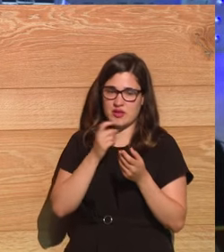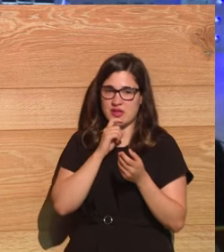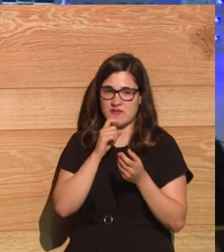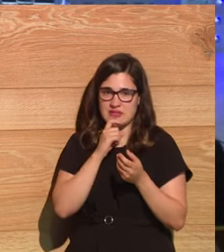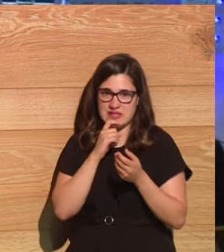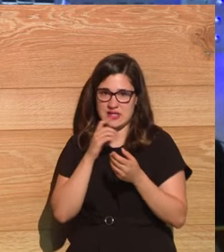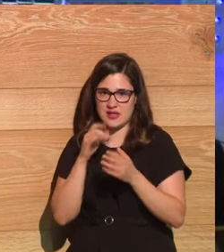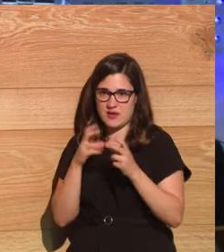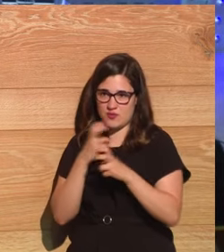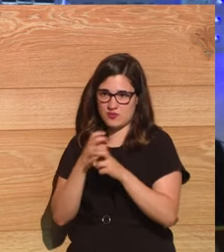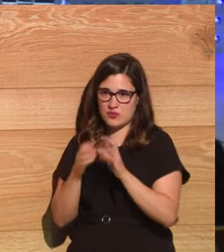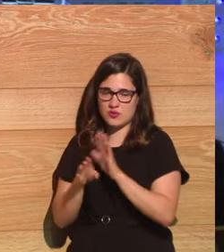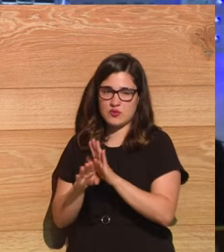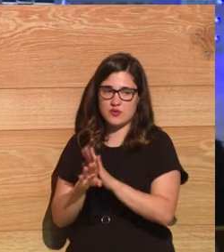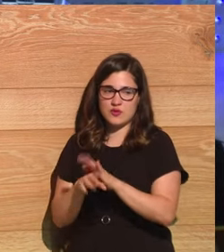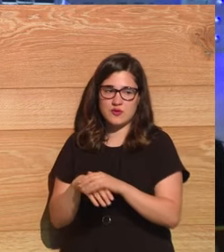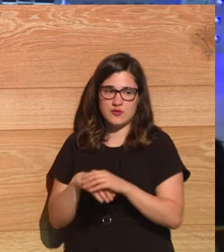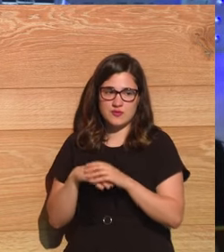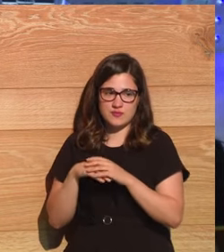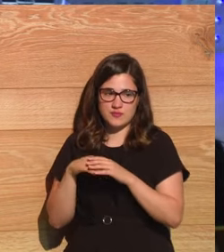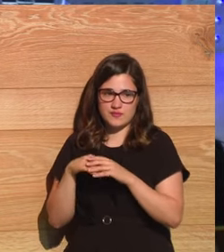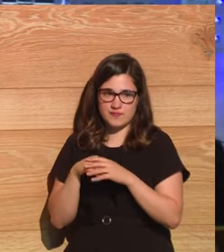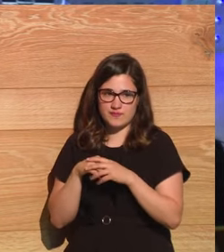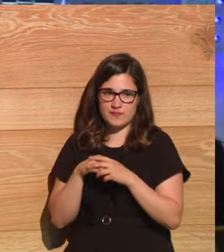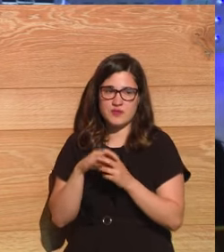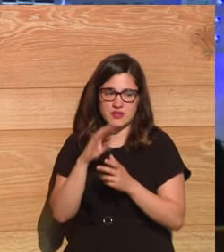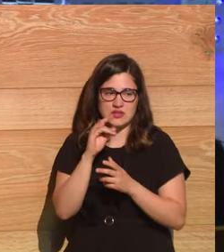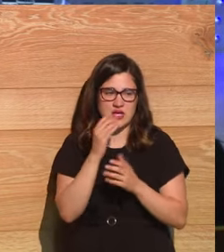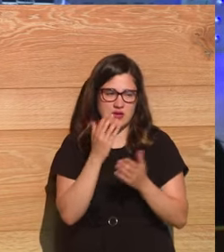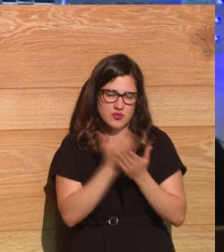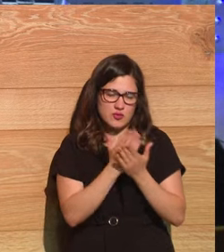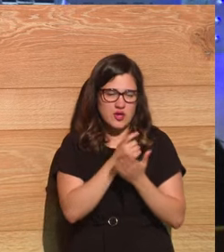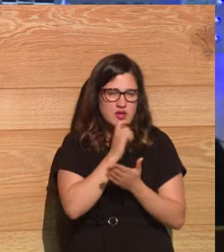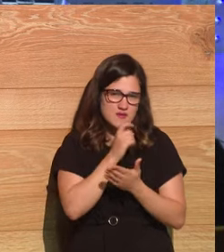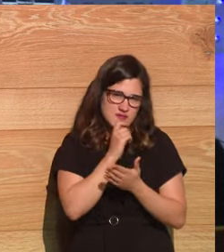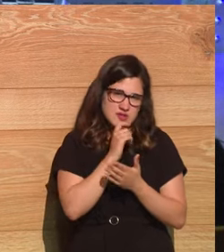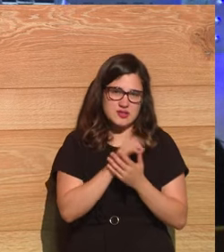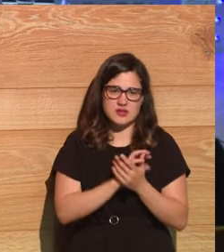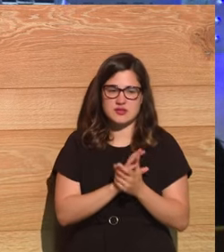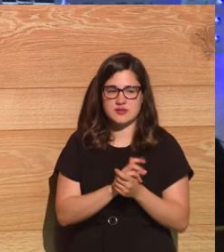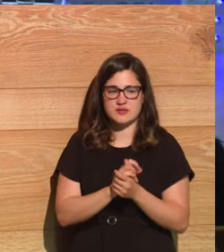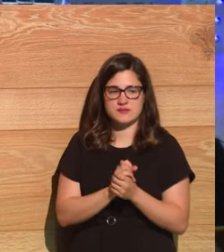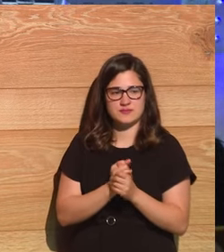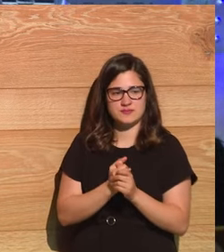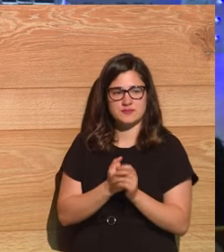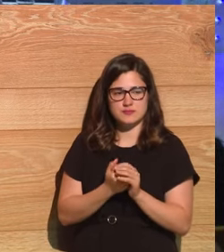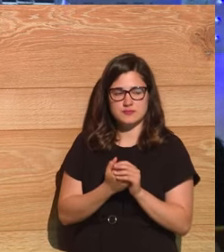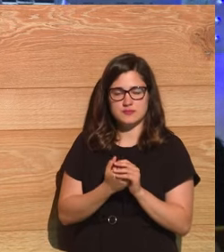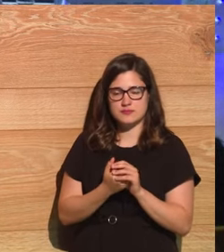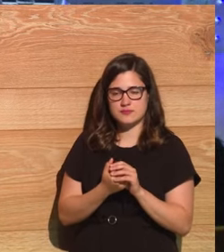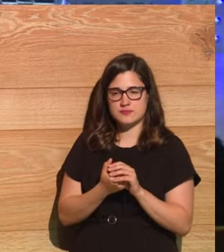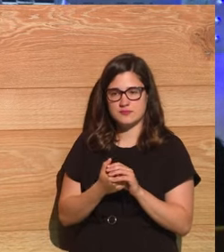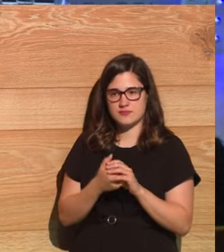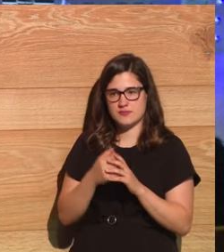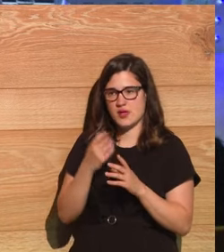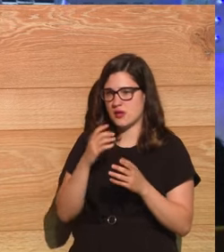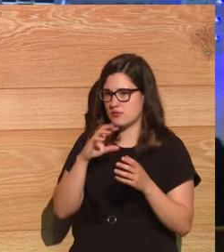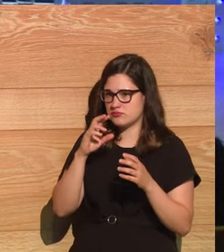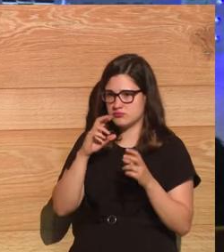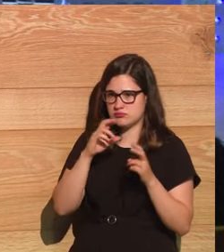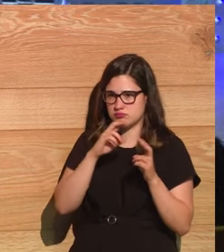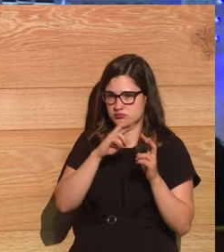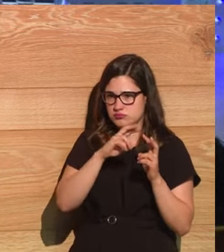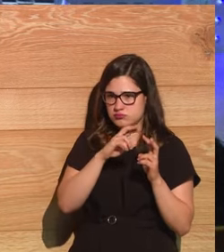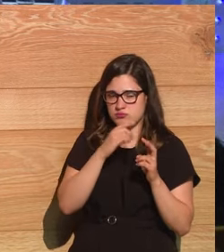sí se podría estudiar, porque tú puedes estudiar... Hay panecitos. Claro, ahí había pues los isótopos, los dientes, que quedan grabados y eso. Pero bueno, había de todo.